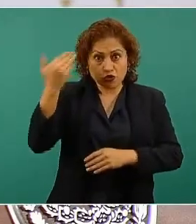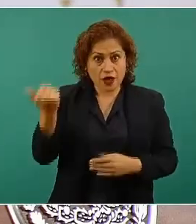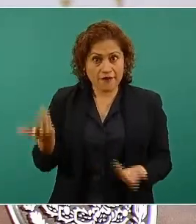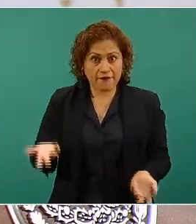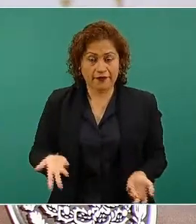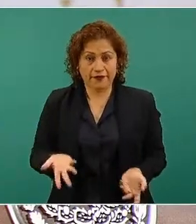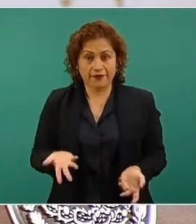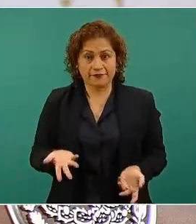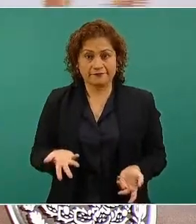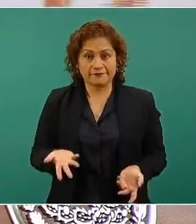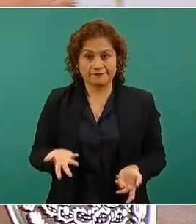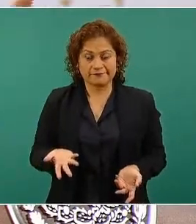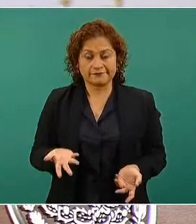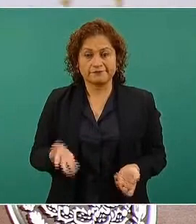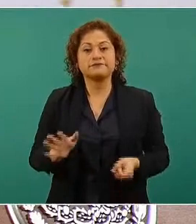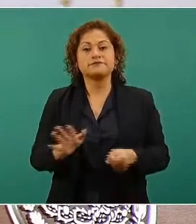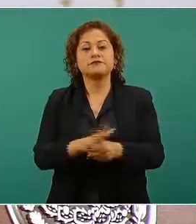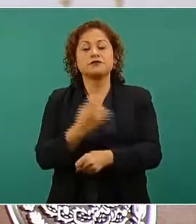porque